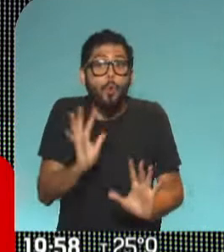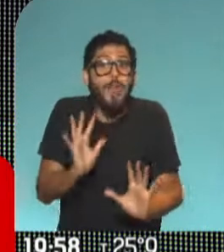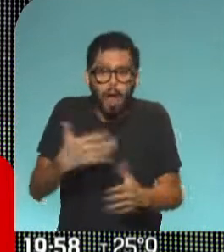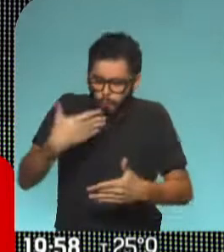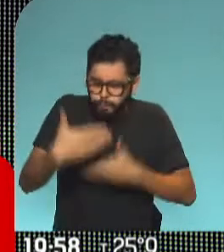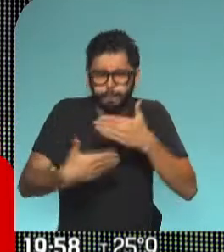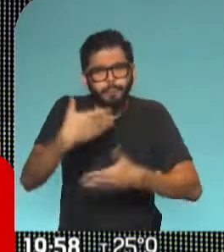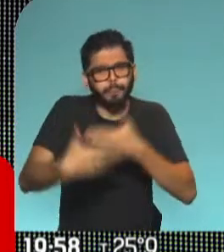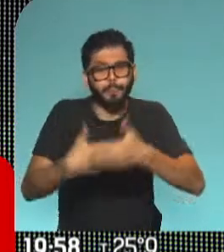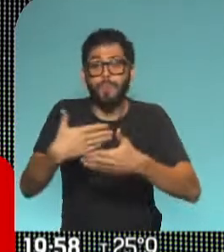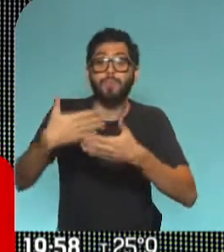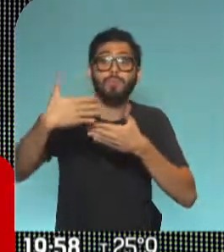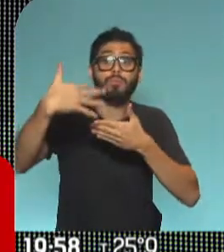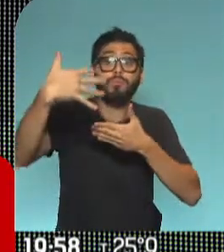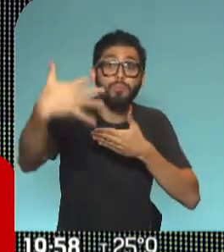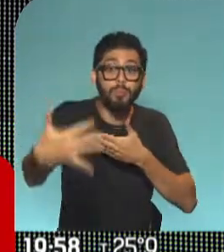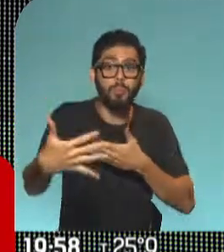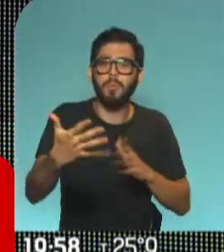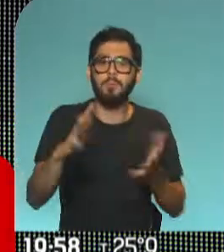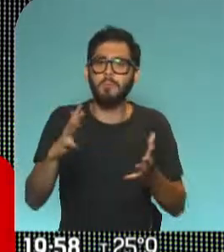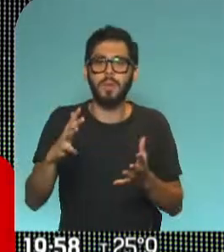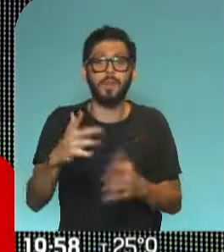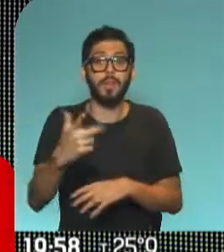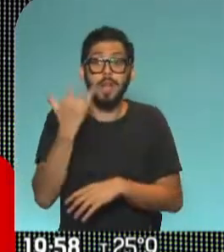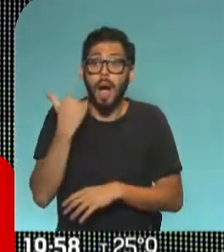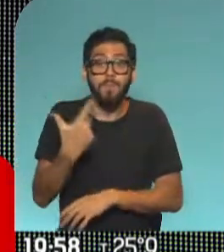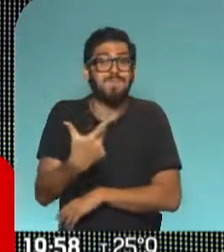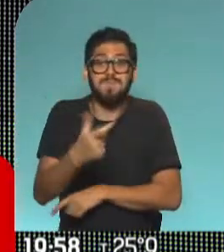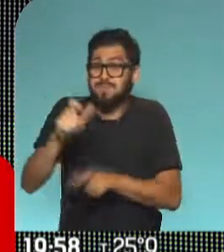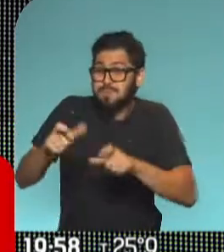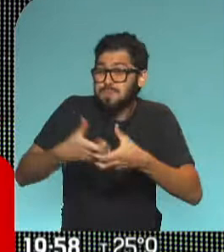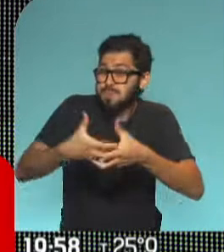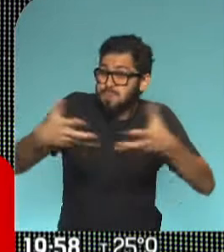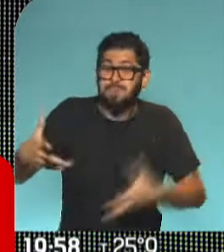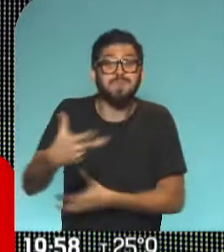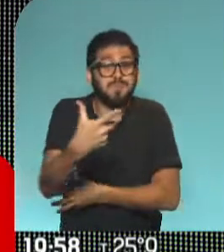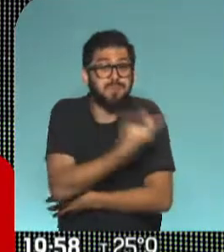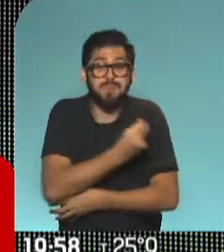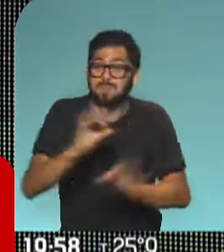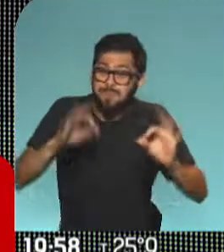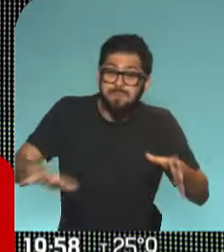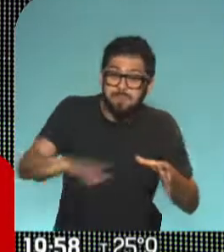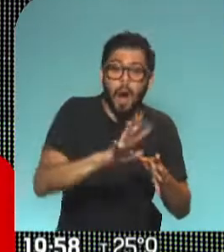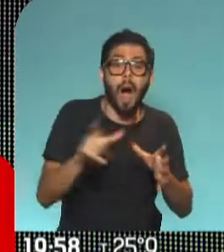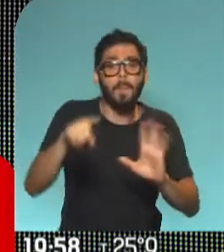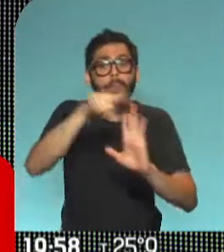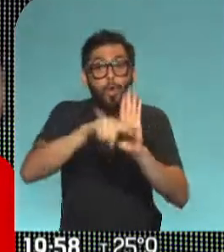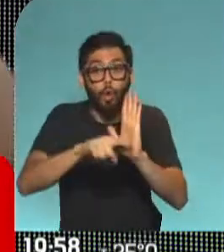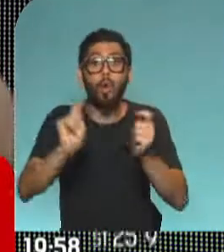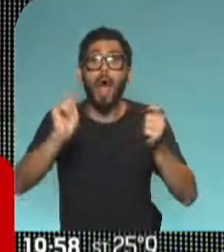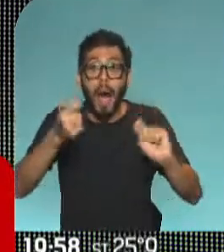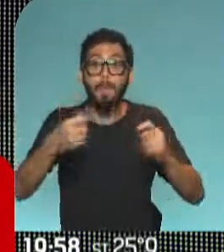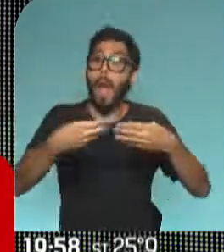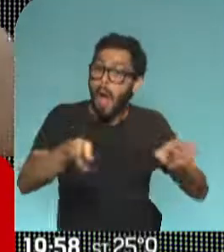y luego, cuando lleguemos a una etapa de una gran cantidad de gente vacunada, iremos modificando todavía más los protocolos para poder tener